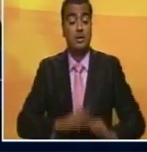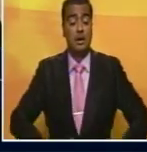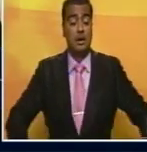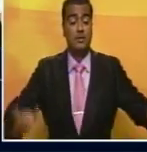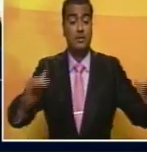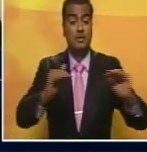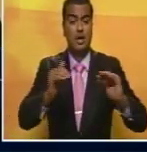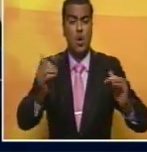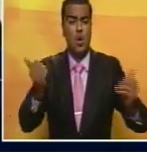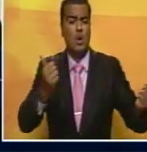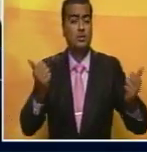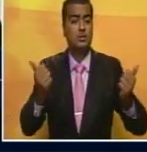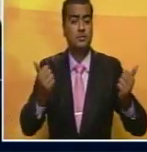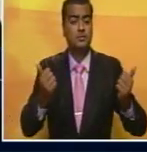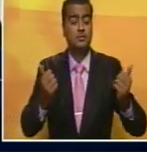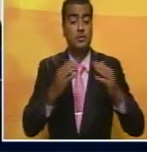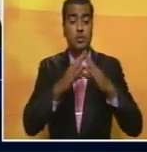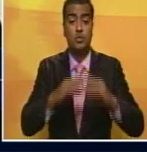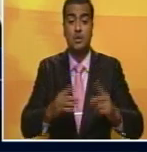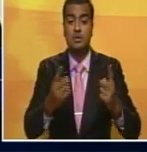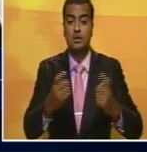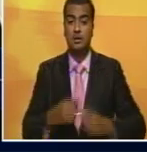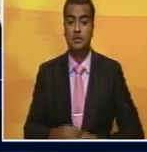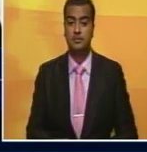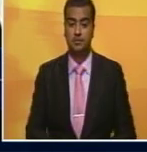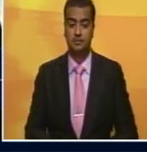levantando cuáles son las necesidades.